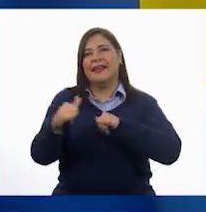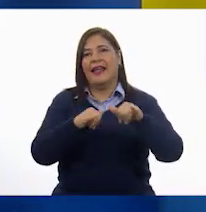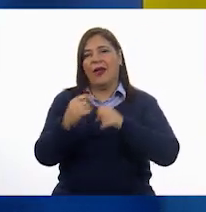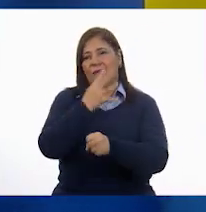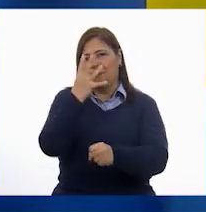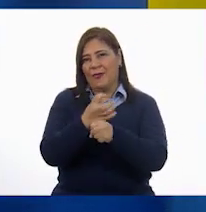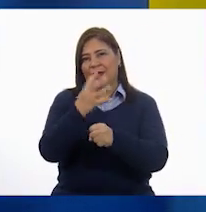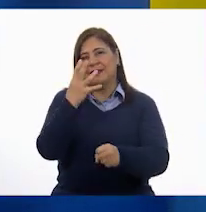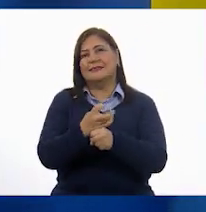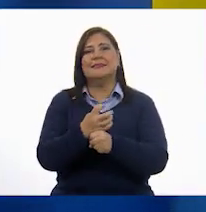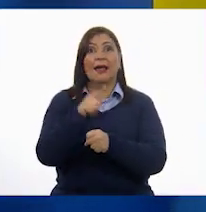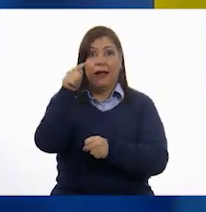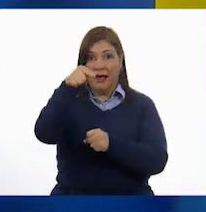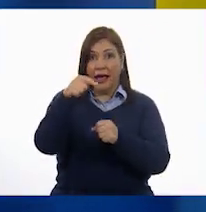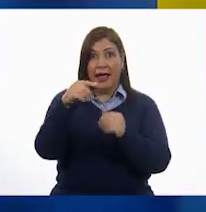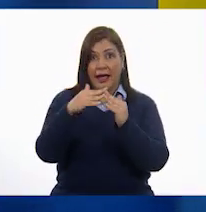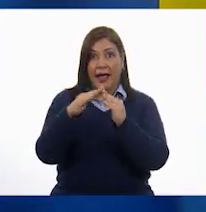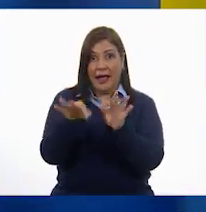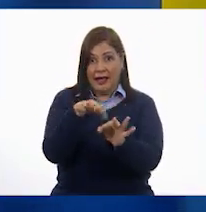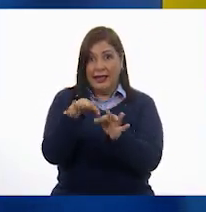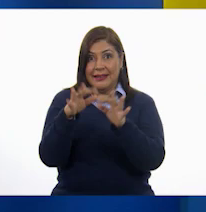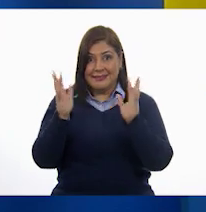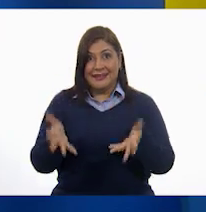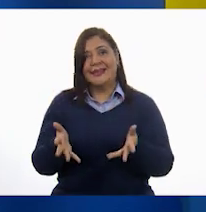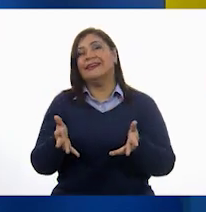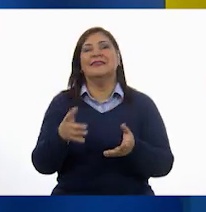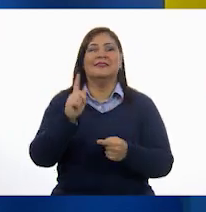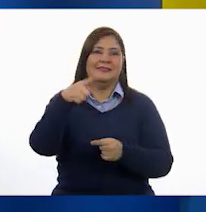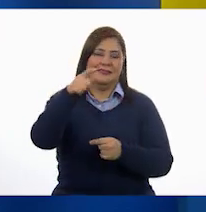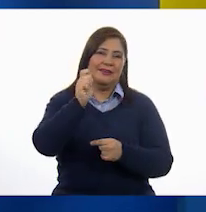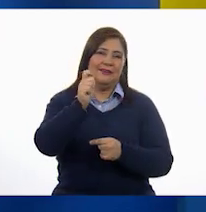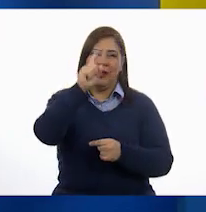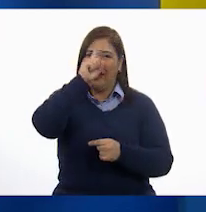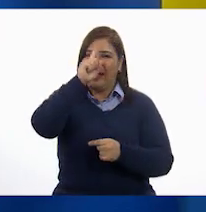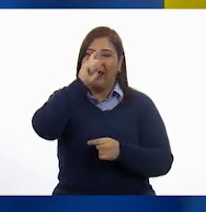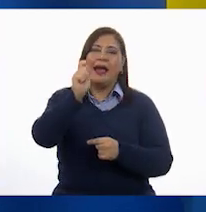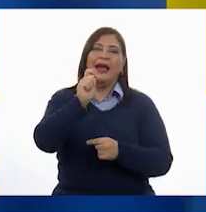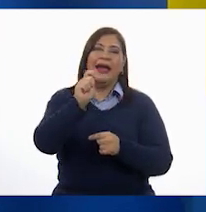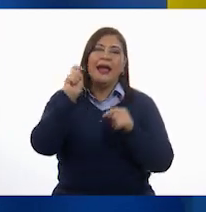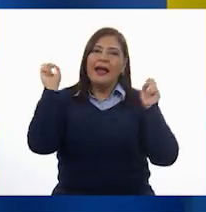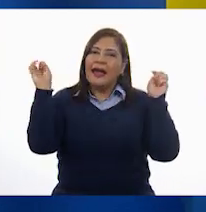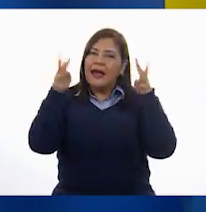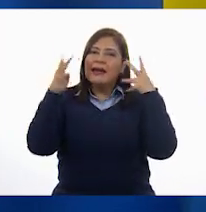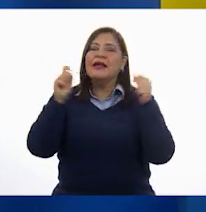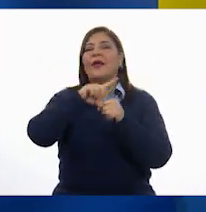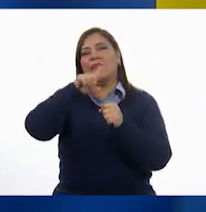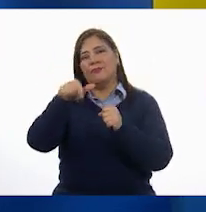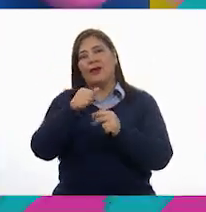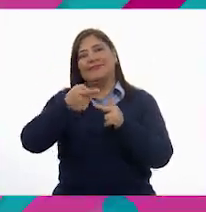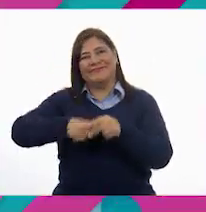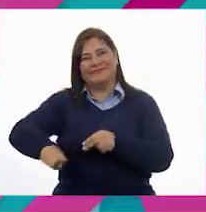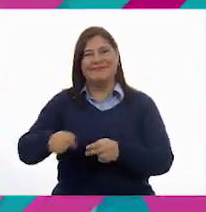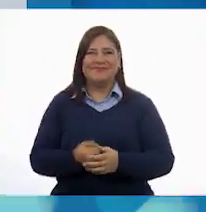cuarto grado. ¿Listos en casita? Entonces, vamos con un consejo de nuestro amigo Ajolisto y comenzamos.